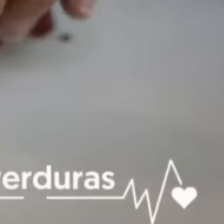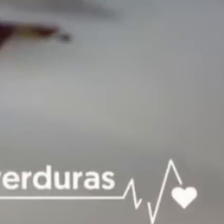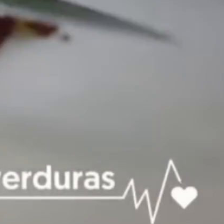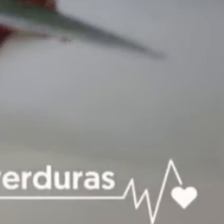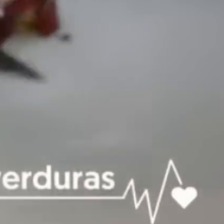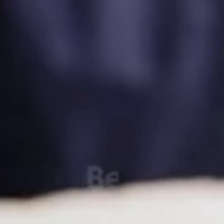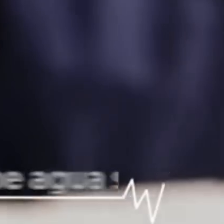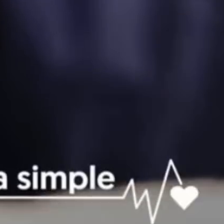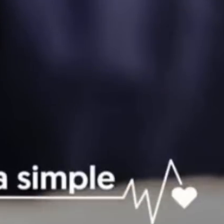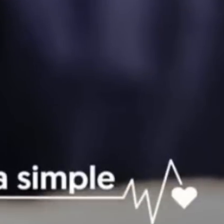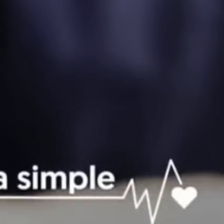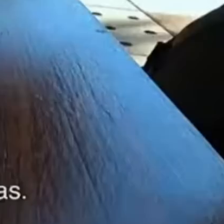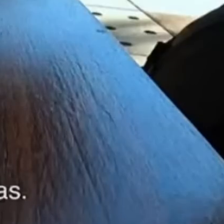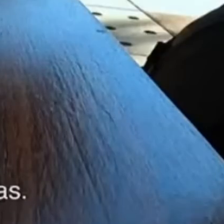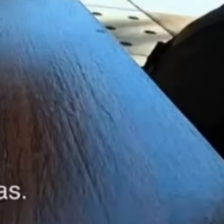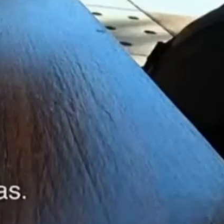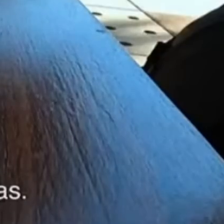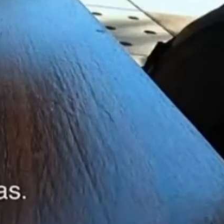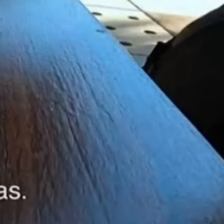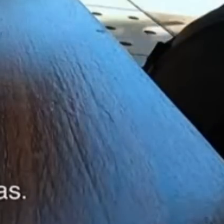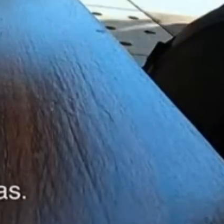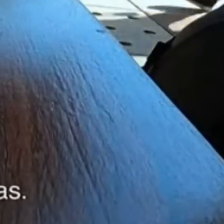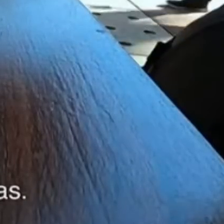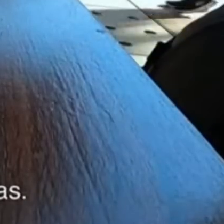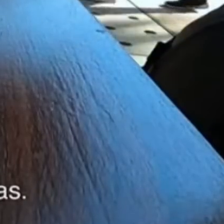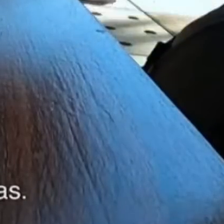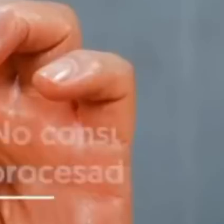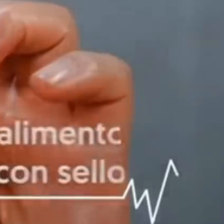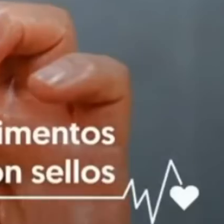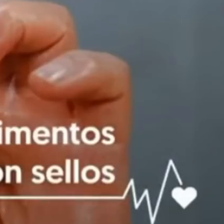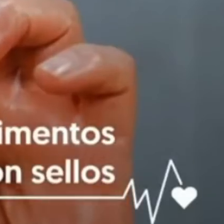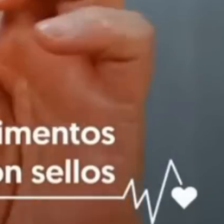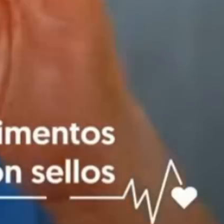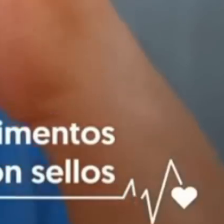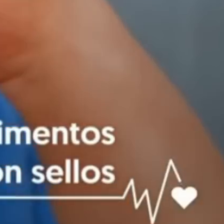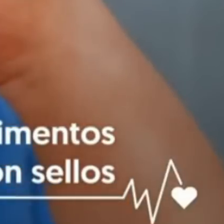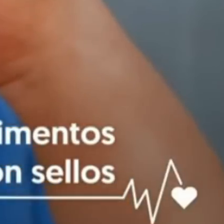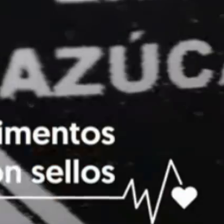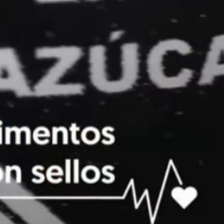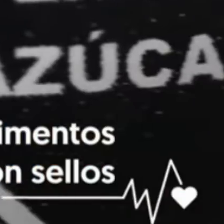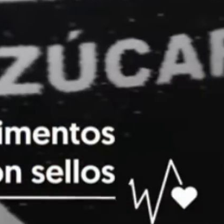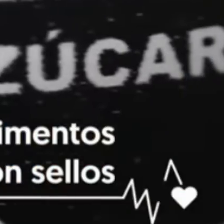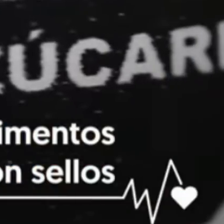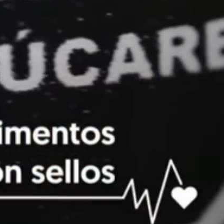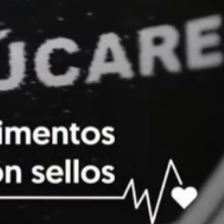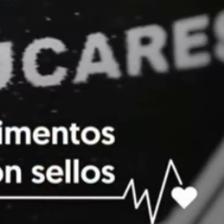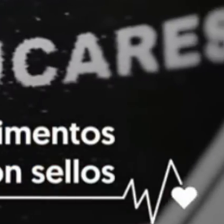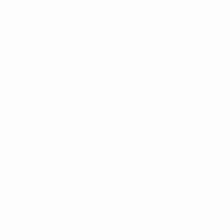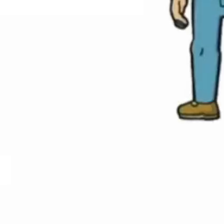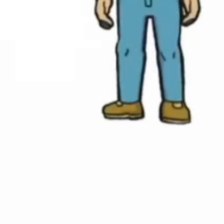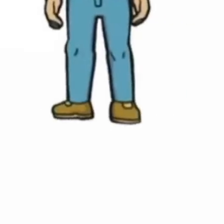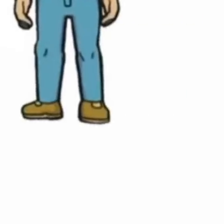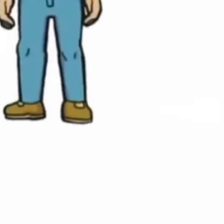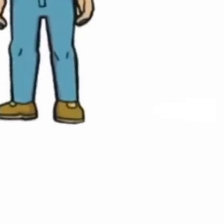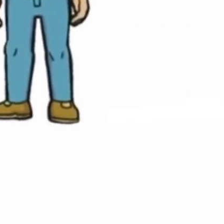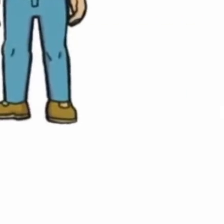frutas y verduras. Bebe agua simple en lugar de refrescos y bebidas azucaradas. Y no consumas alimentos procesados y con sellos. Para que